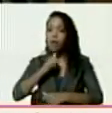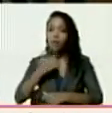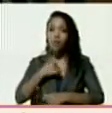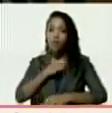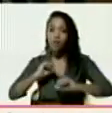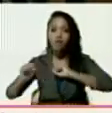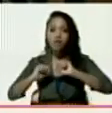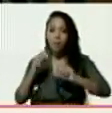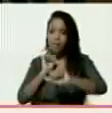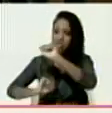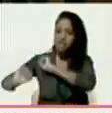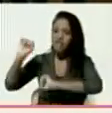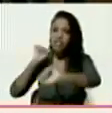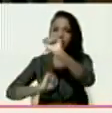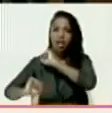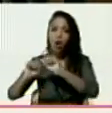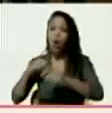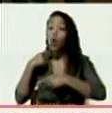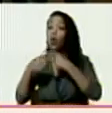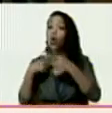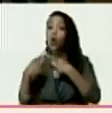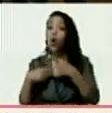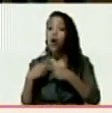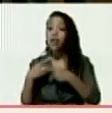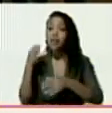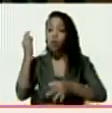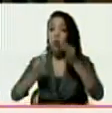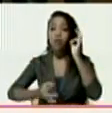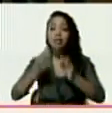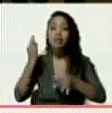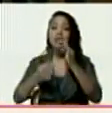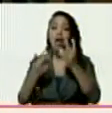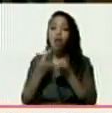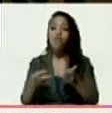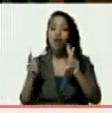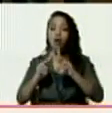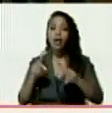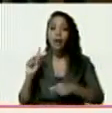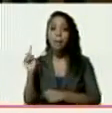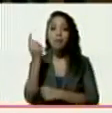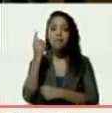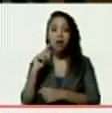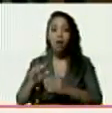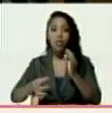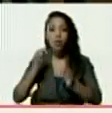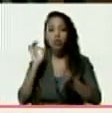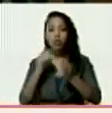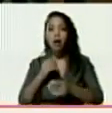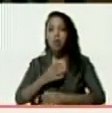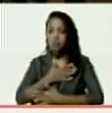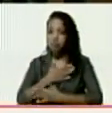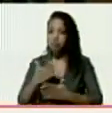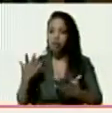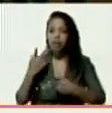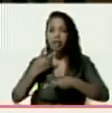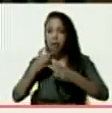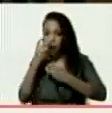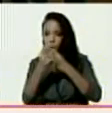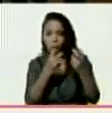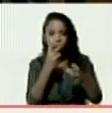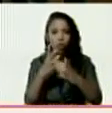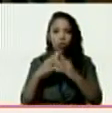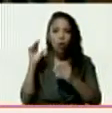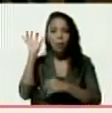para defender los colores justicieros y los valores que desde Primero Justicia estamos dispuestos a recorrer todo el país para